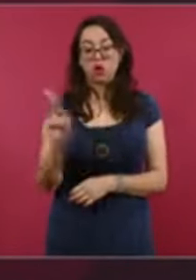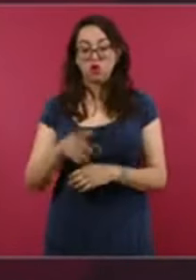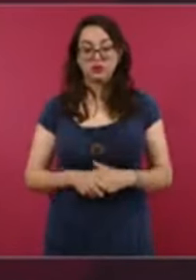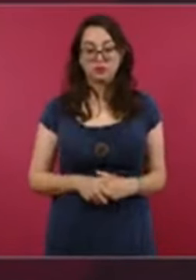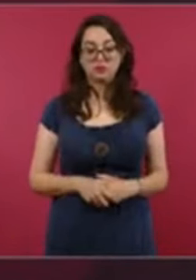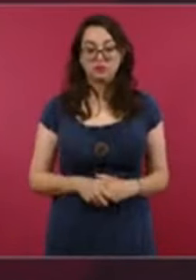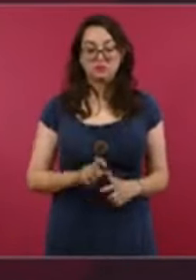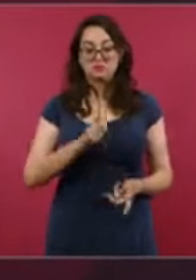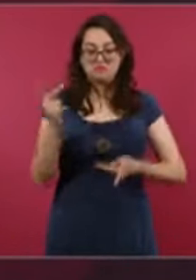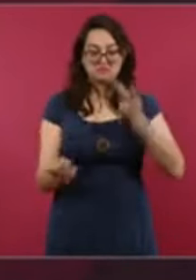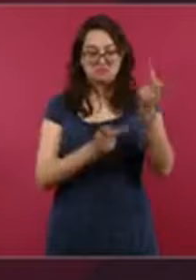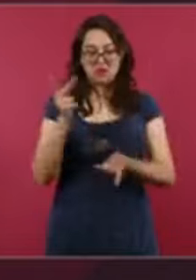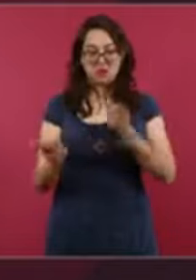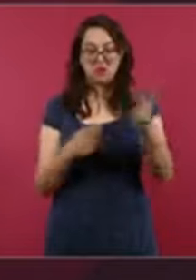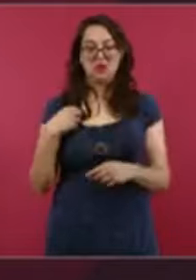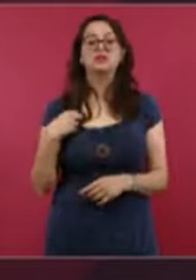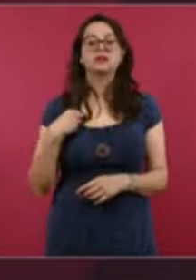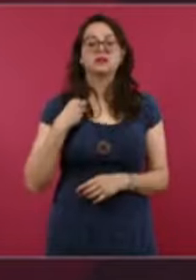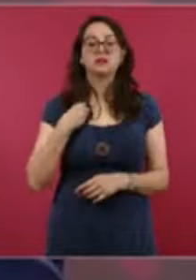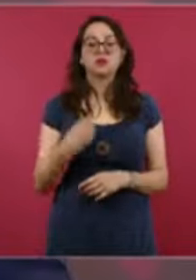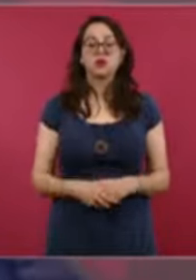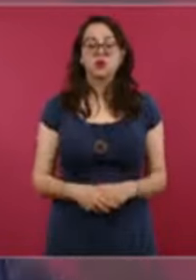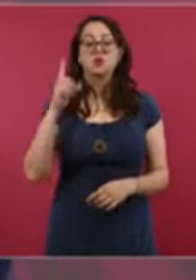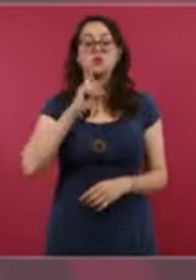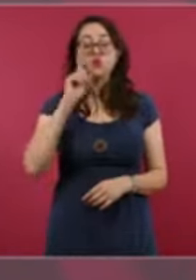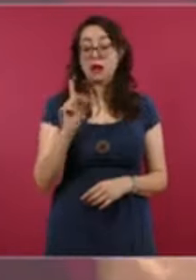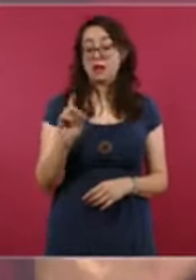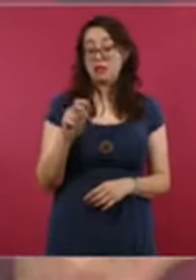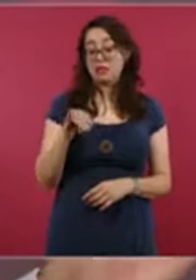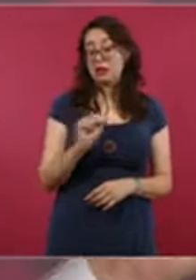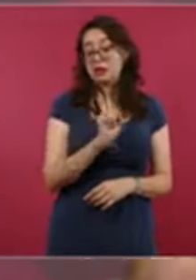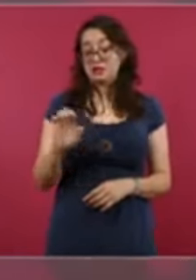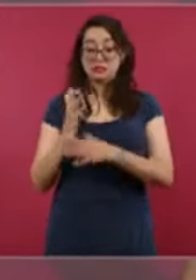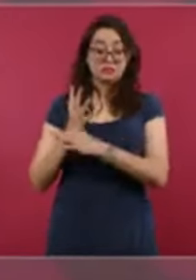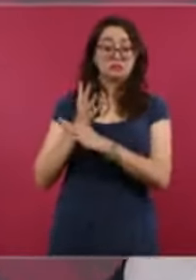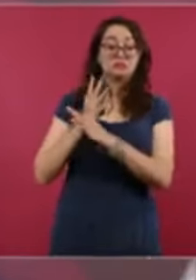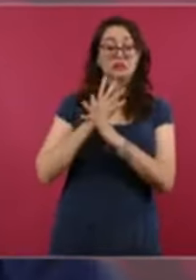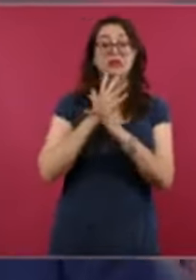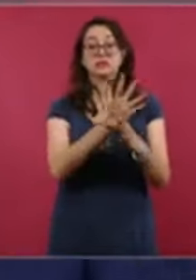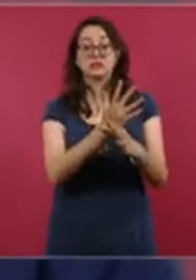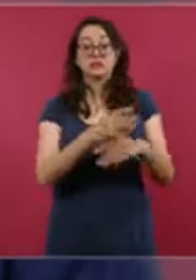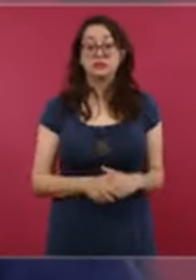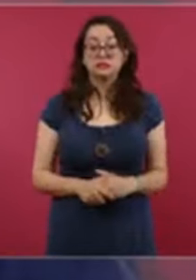Las preguntas, recuerdo una de Denise: ¿cómo hacerle para enfrentar la gran